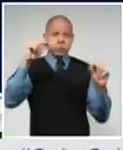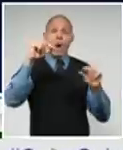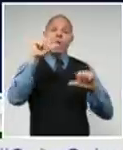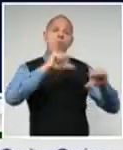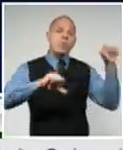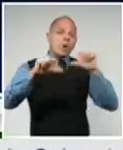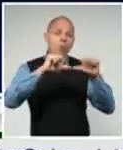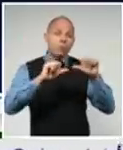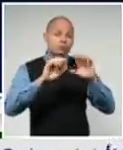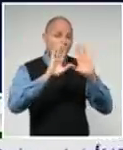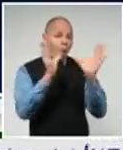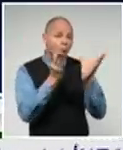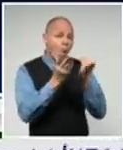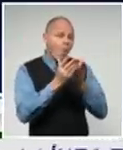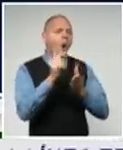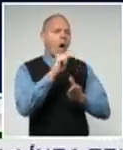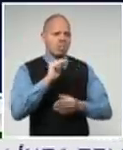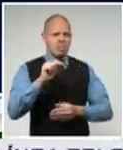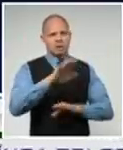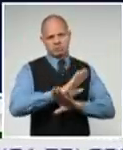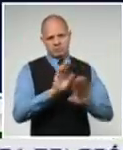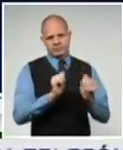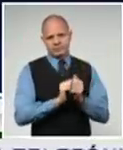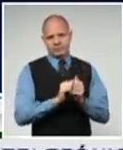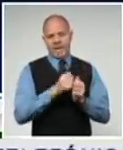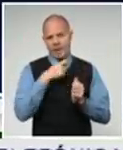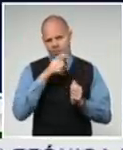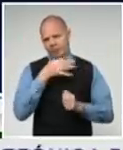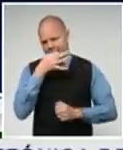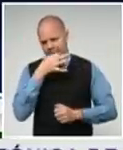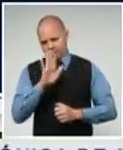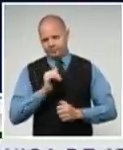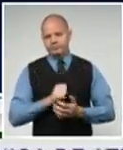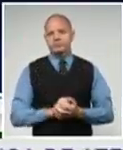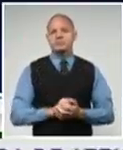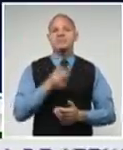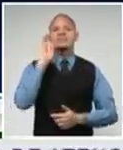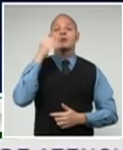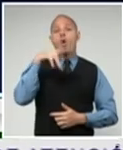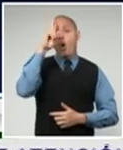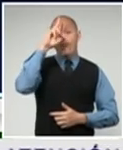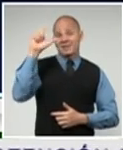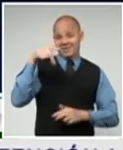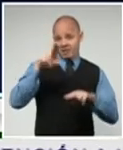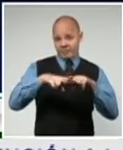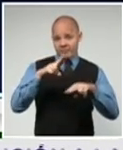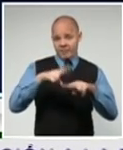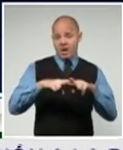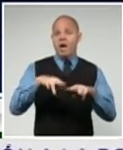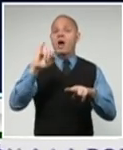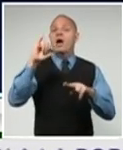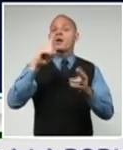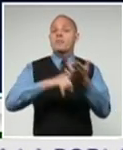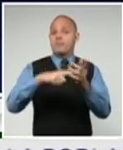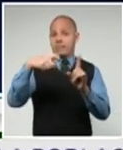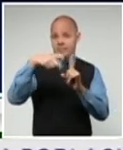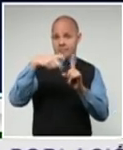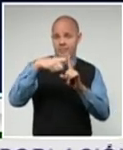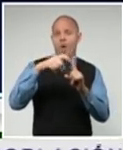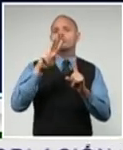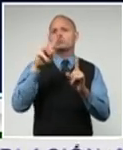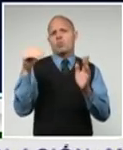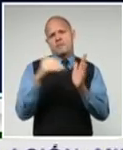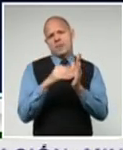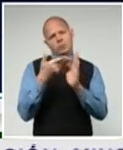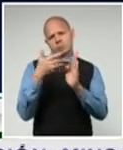país, en los del Instituto de Medicina Tropical Pedro Curí, 2.283, el de los Centros